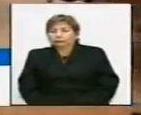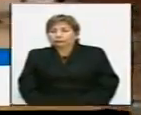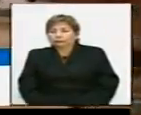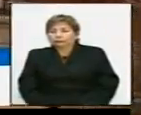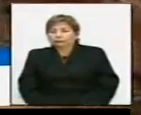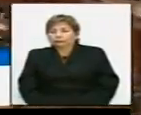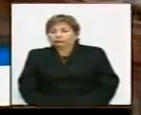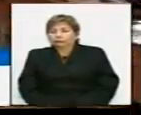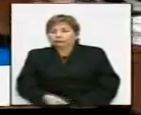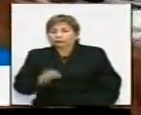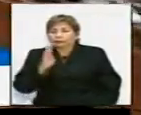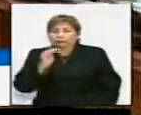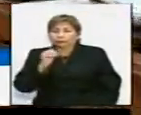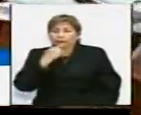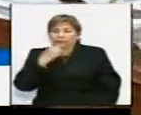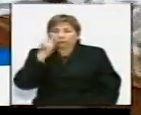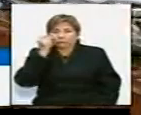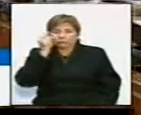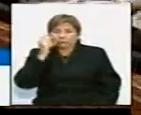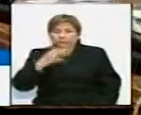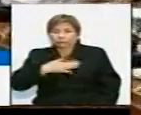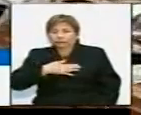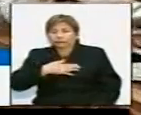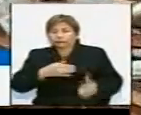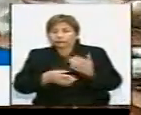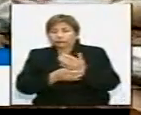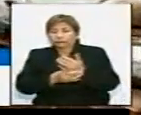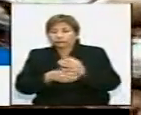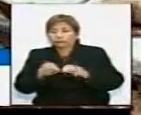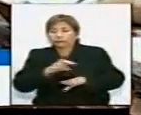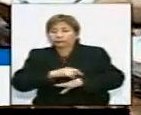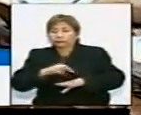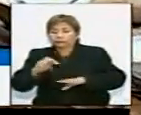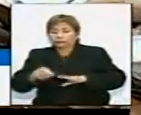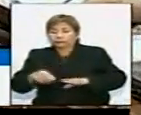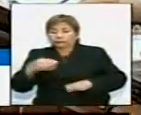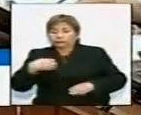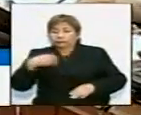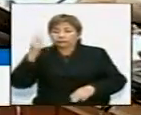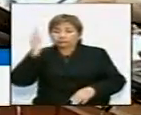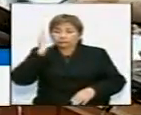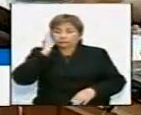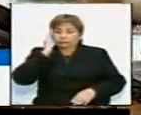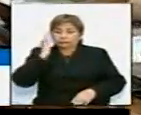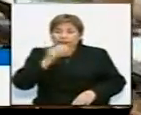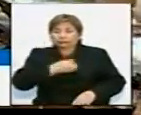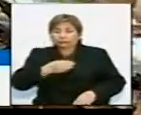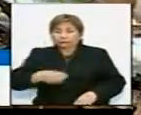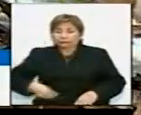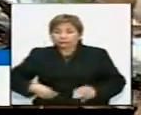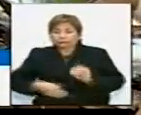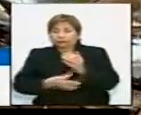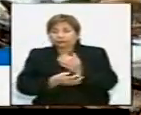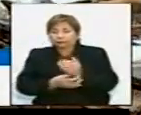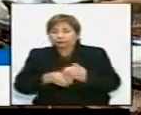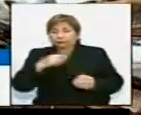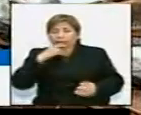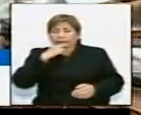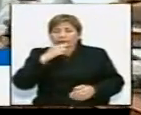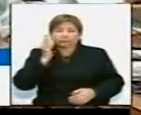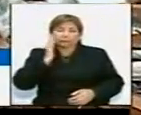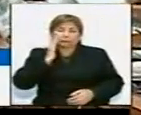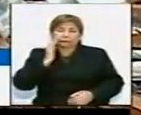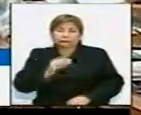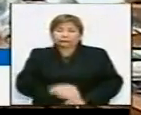congresista Meléndez, creo que no me ha entendido. Yo soy médico de profesión y tengo conocimiento, y la ministra, como es médico y es mujer también,